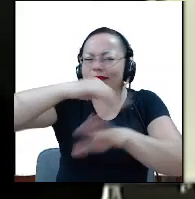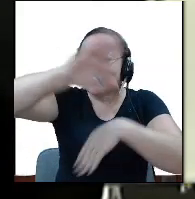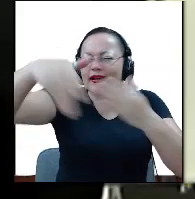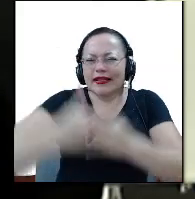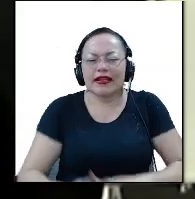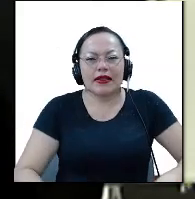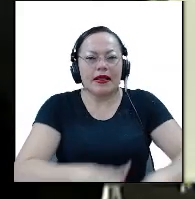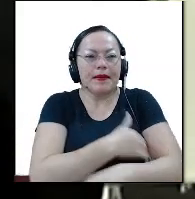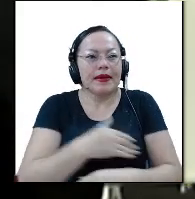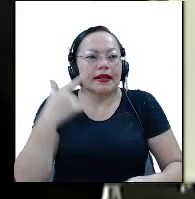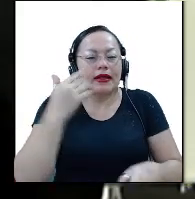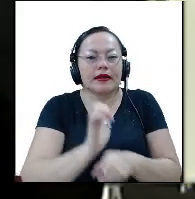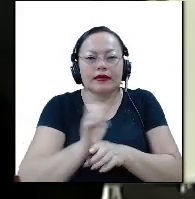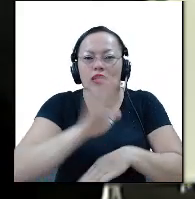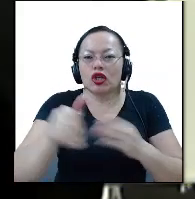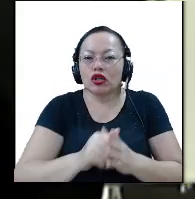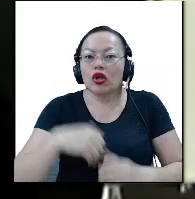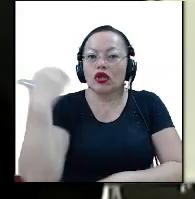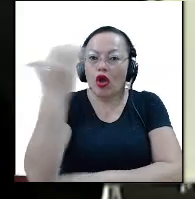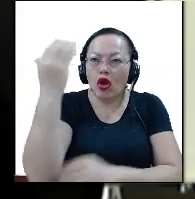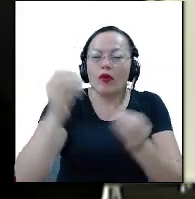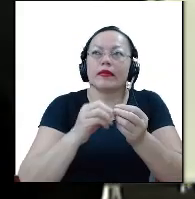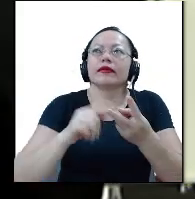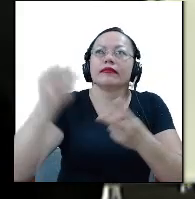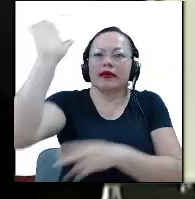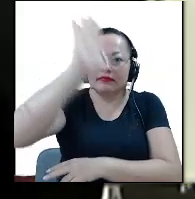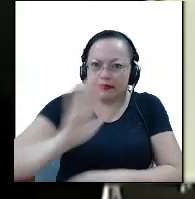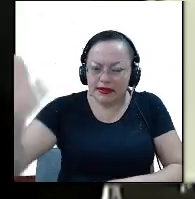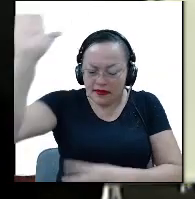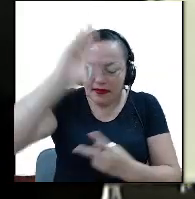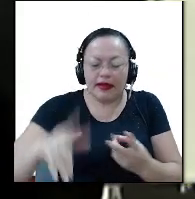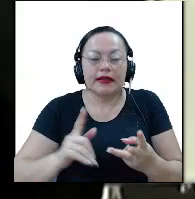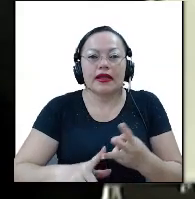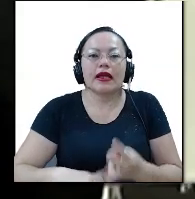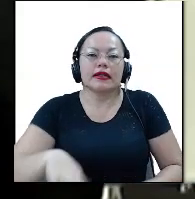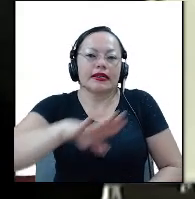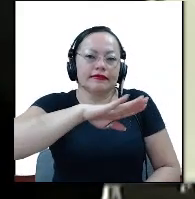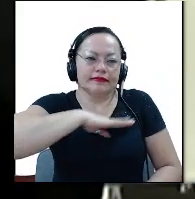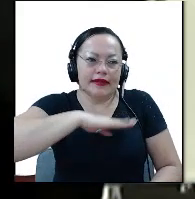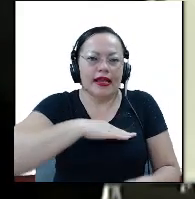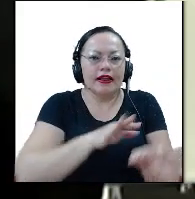y entidades del orden nacional, departamental y local.